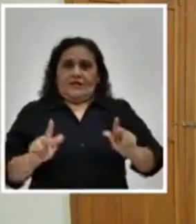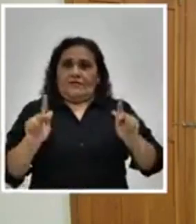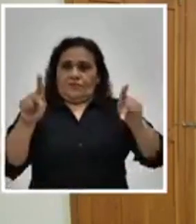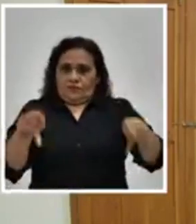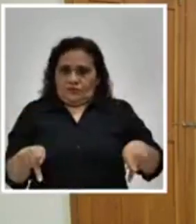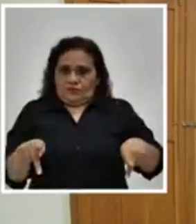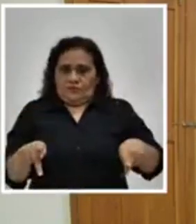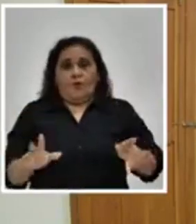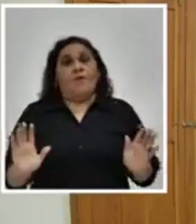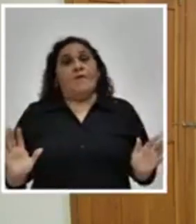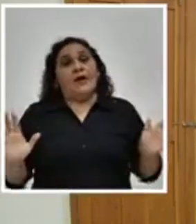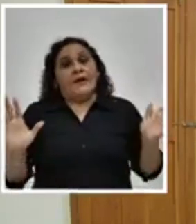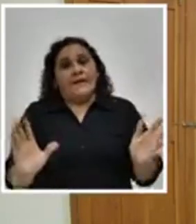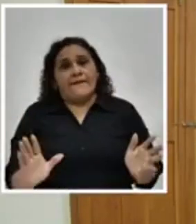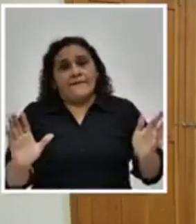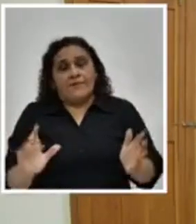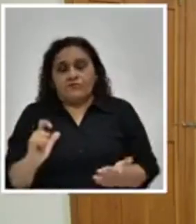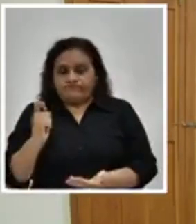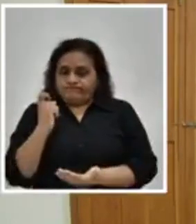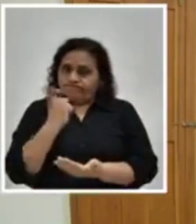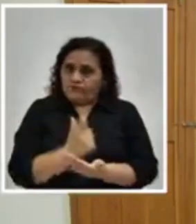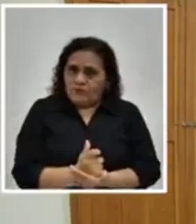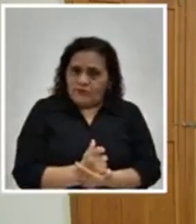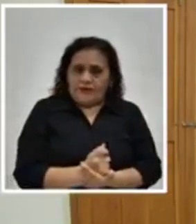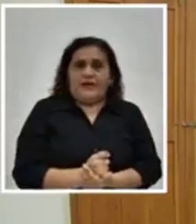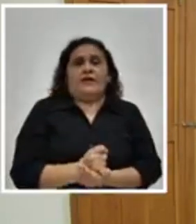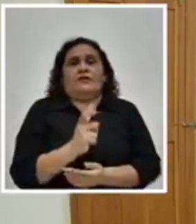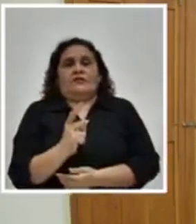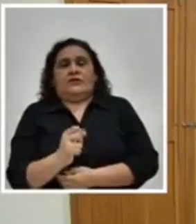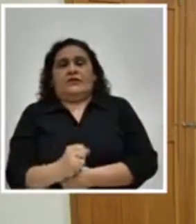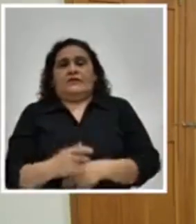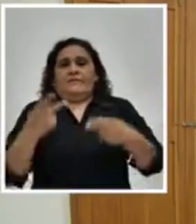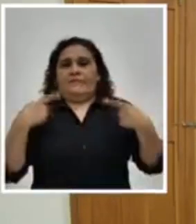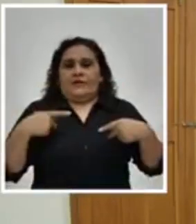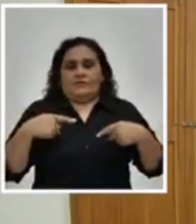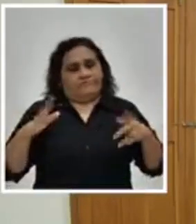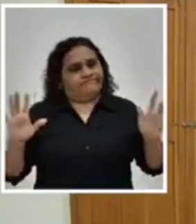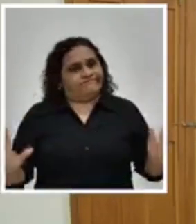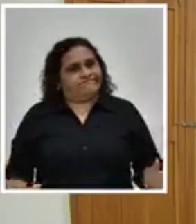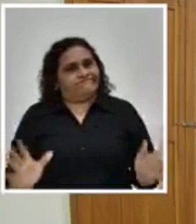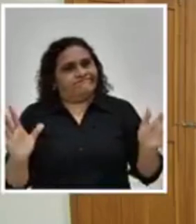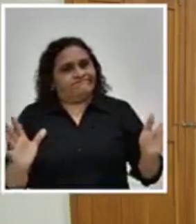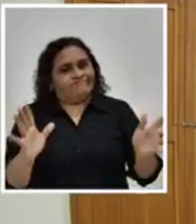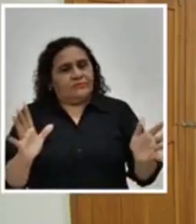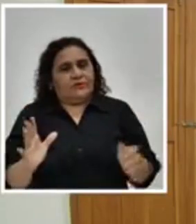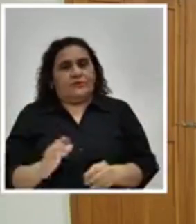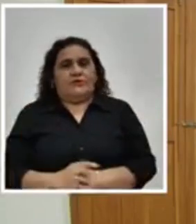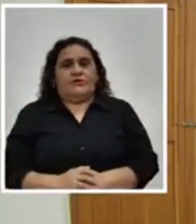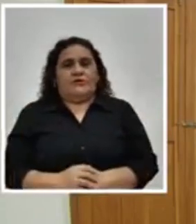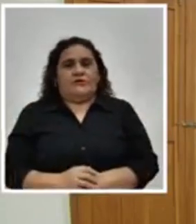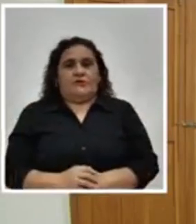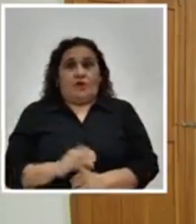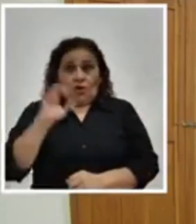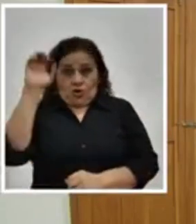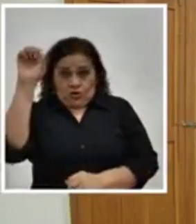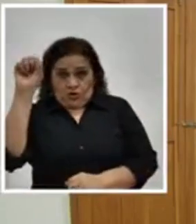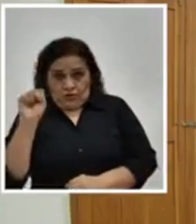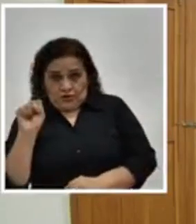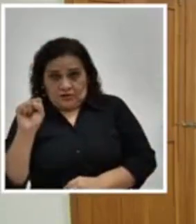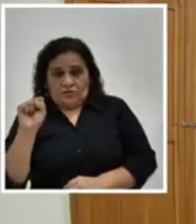dar impulso a la economía de las y los emprendedores, logrando en esta administración que más